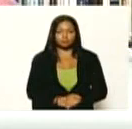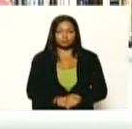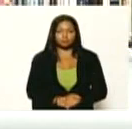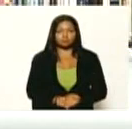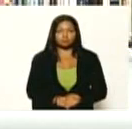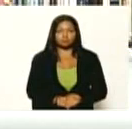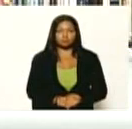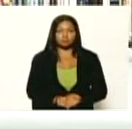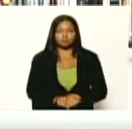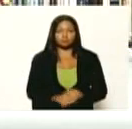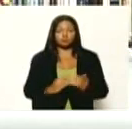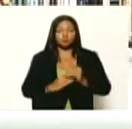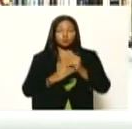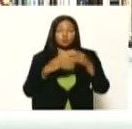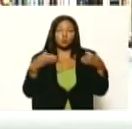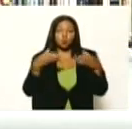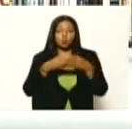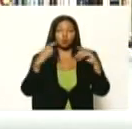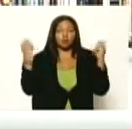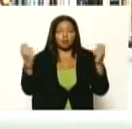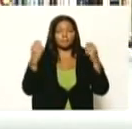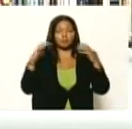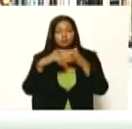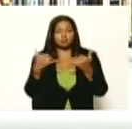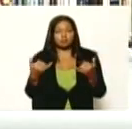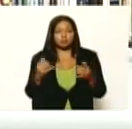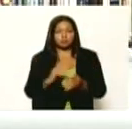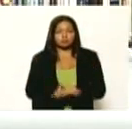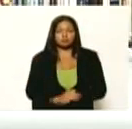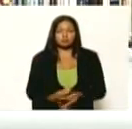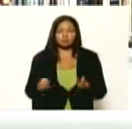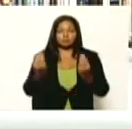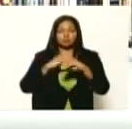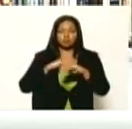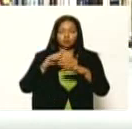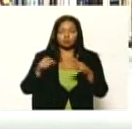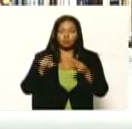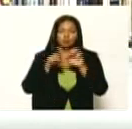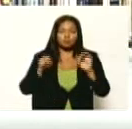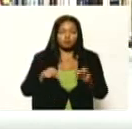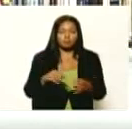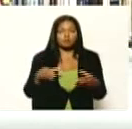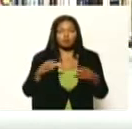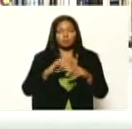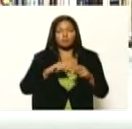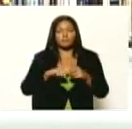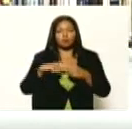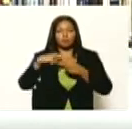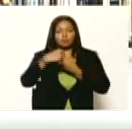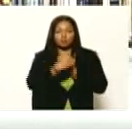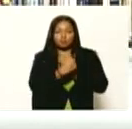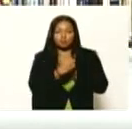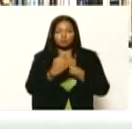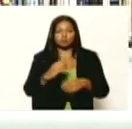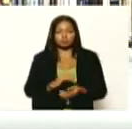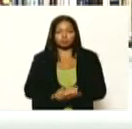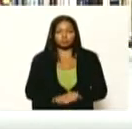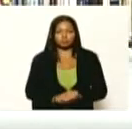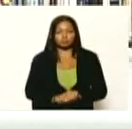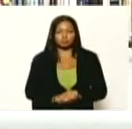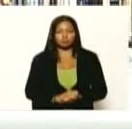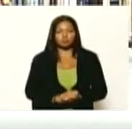El comando de campaña que vamos a conformar con el gran polo patriótico, con el